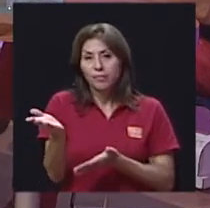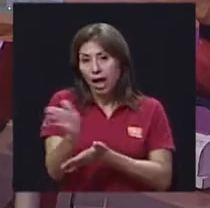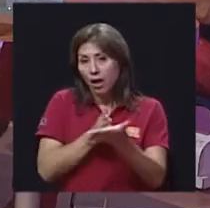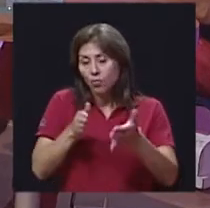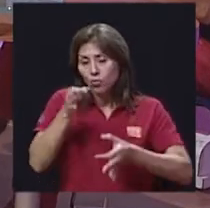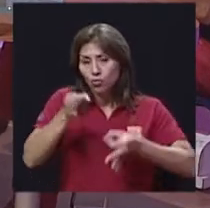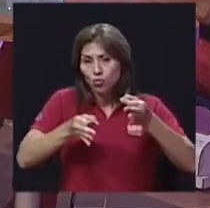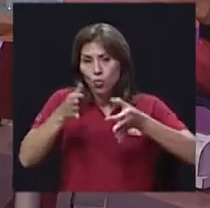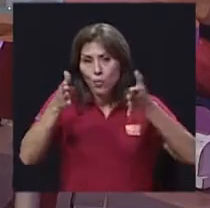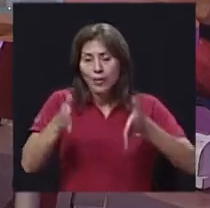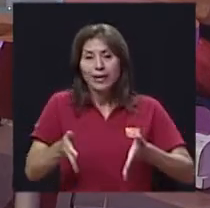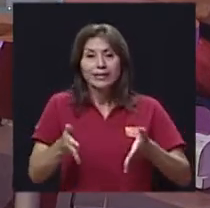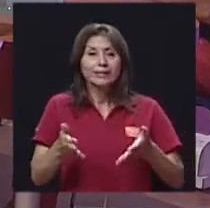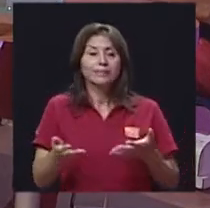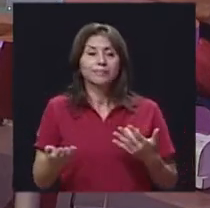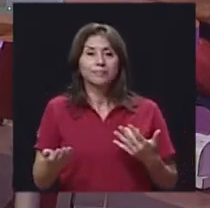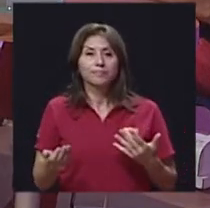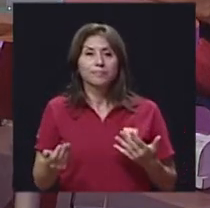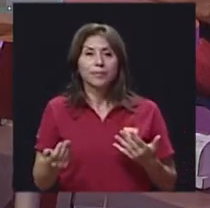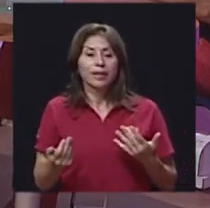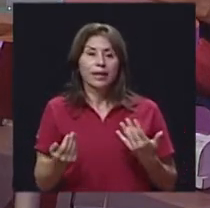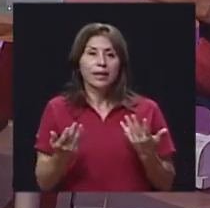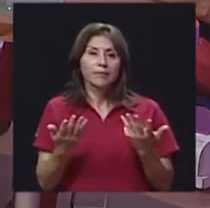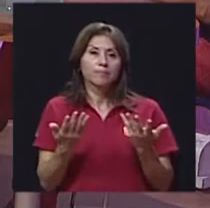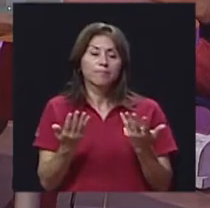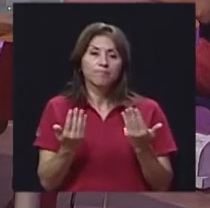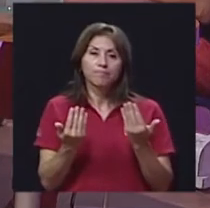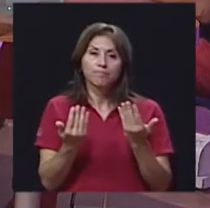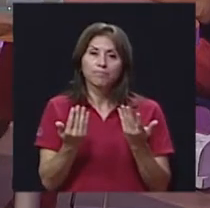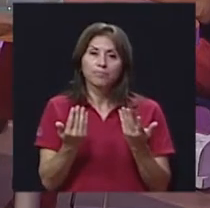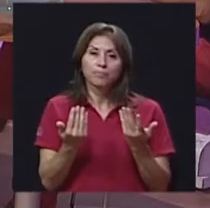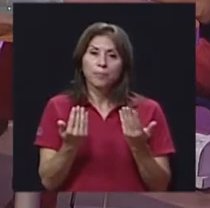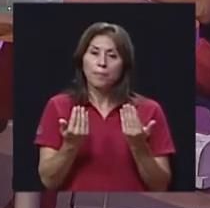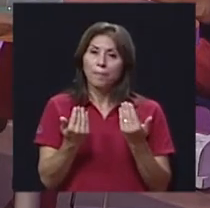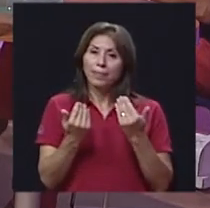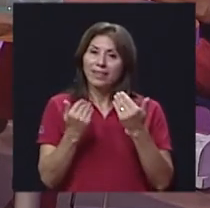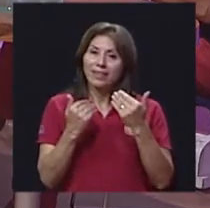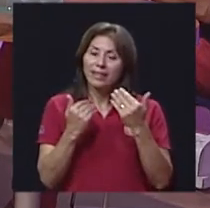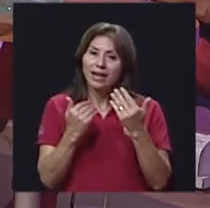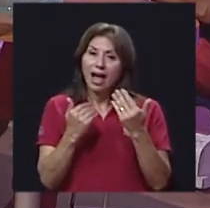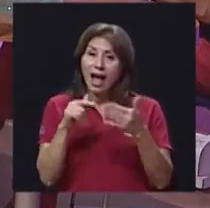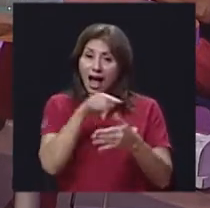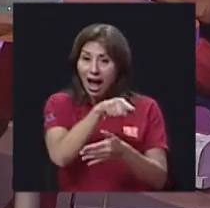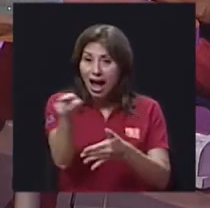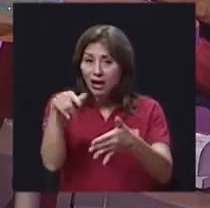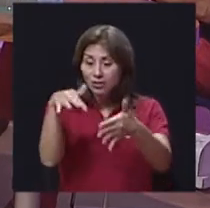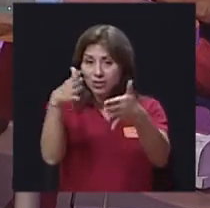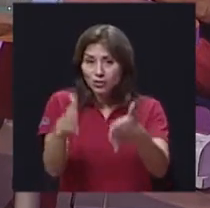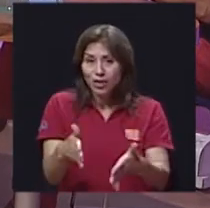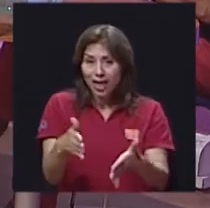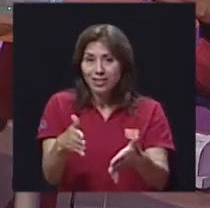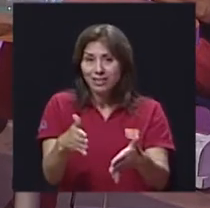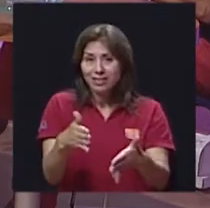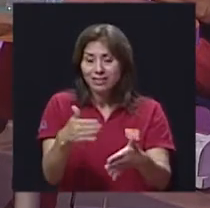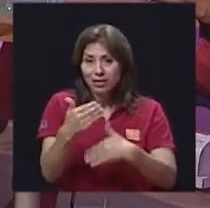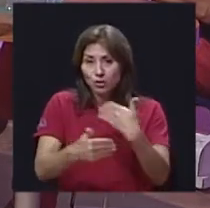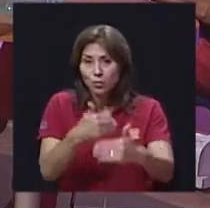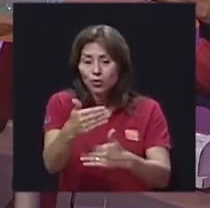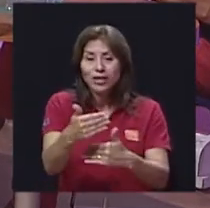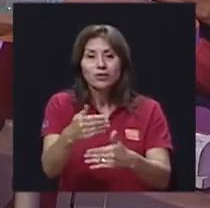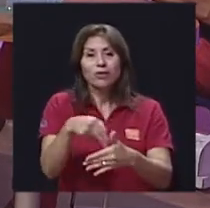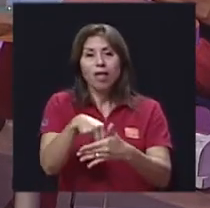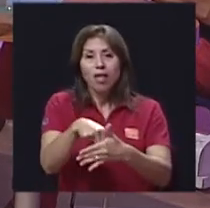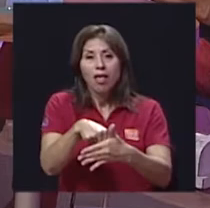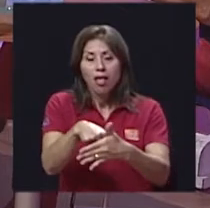juzgadoras que les limitan o les impiden el accionar a los estudiantes en los procesos, los que